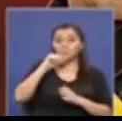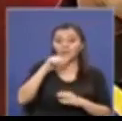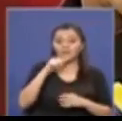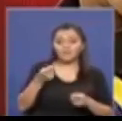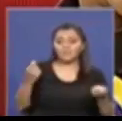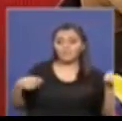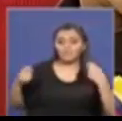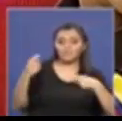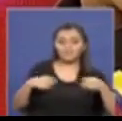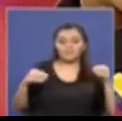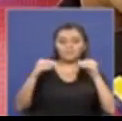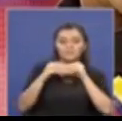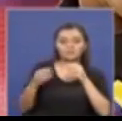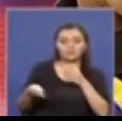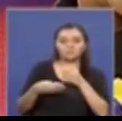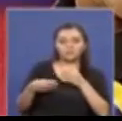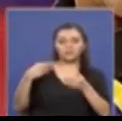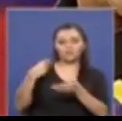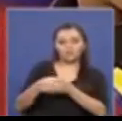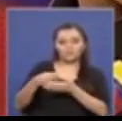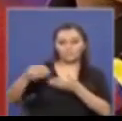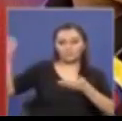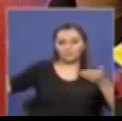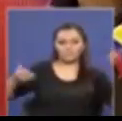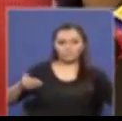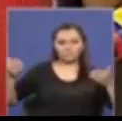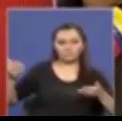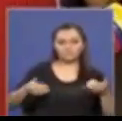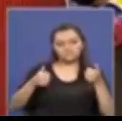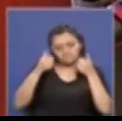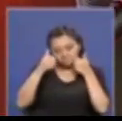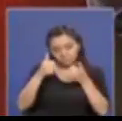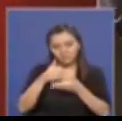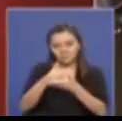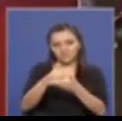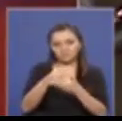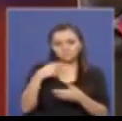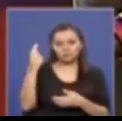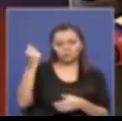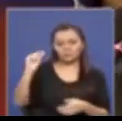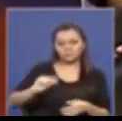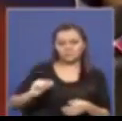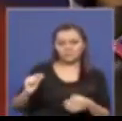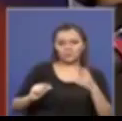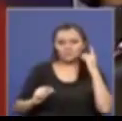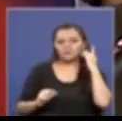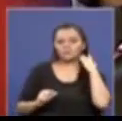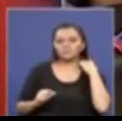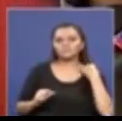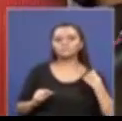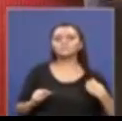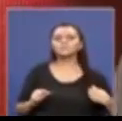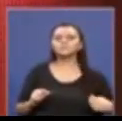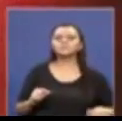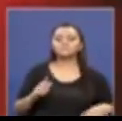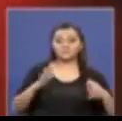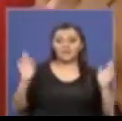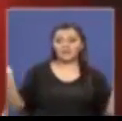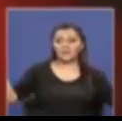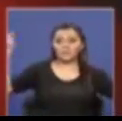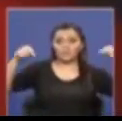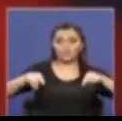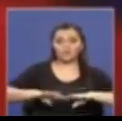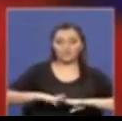el mercado, las cocinas que estamos importando que van a ser muy favorables a nivel de precio. Ya vamos a empezar, ya está en el país, vamos a